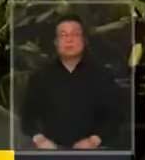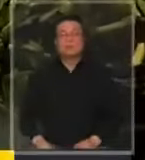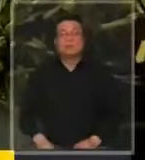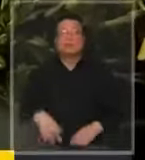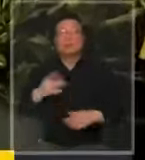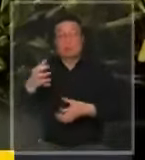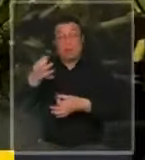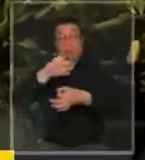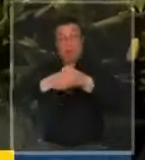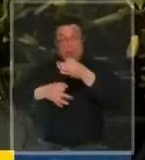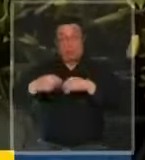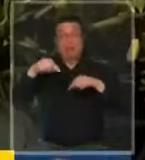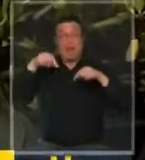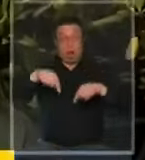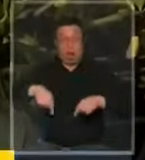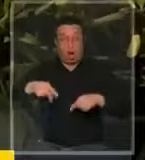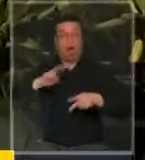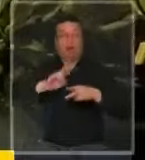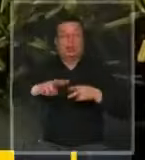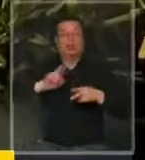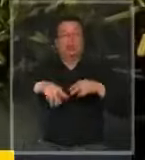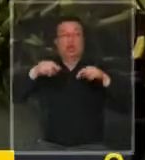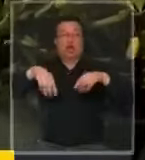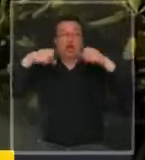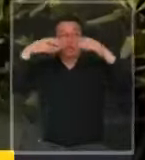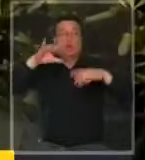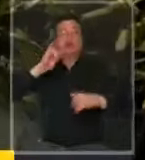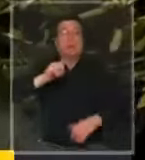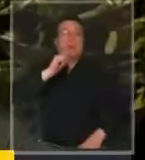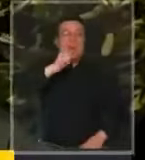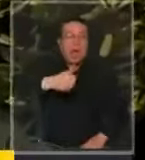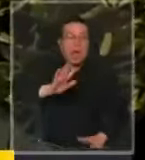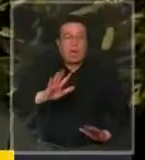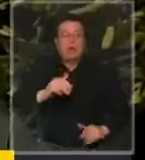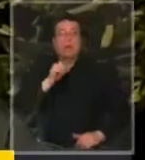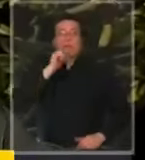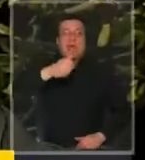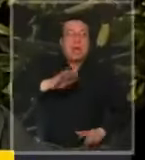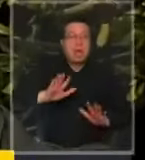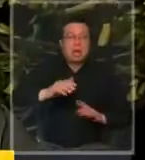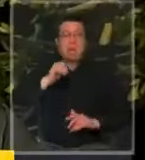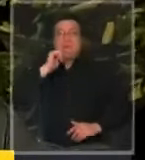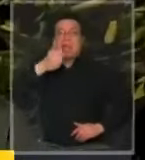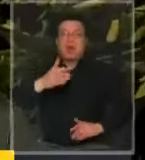la reposición. Hay constantemente y mentira, que es mañana. Sí. Es falso, todo es falso.